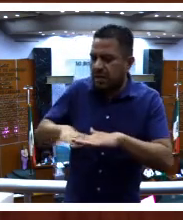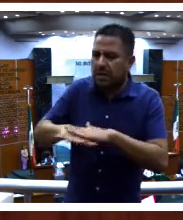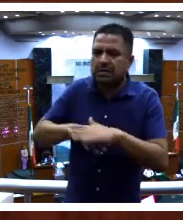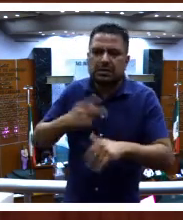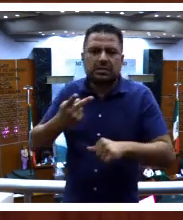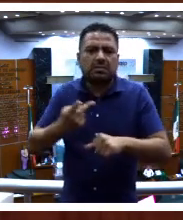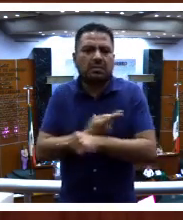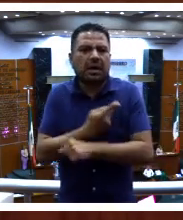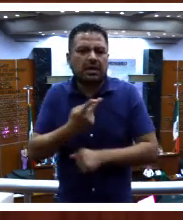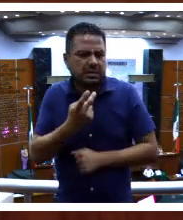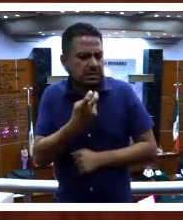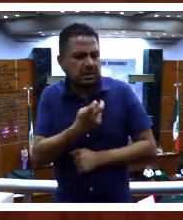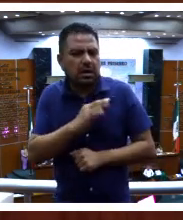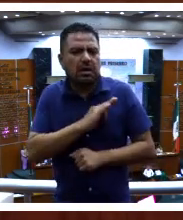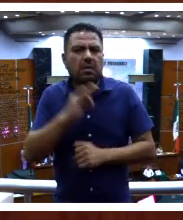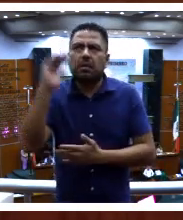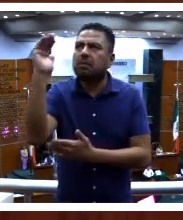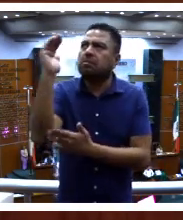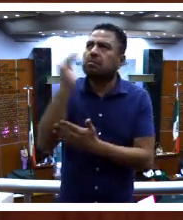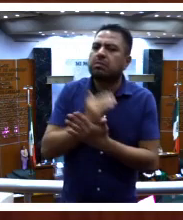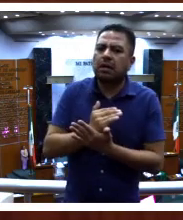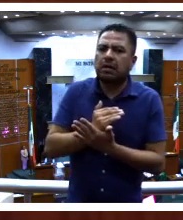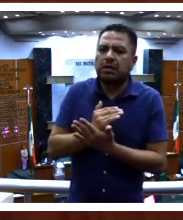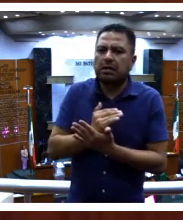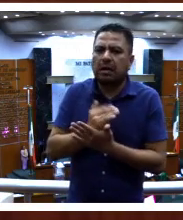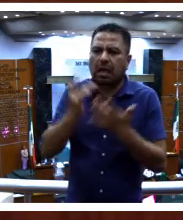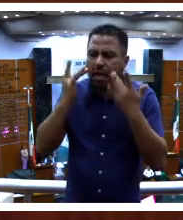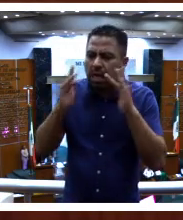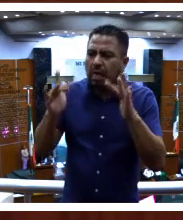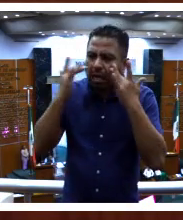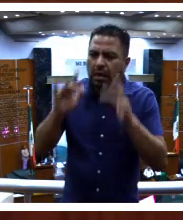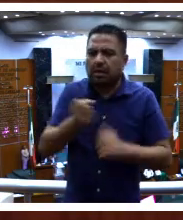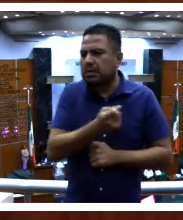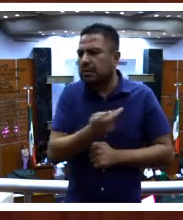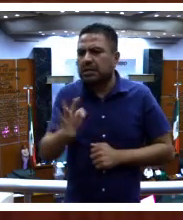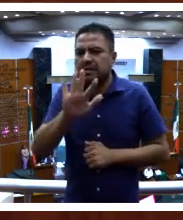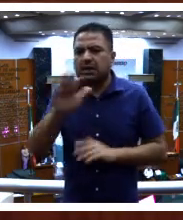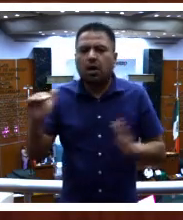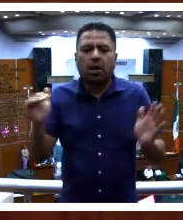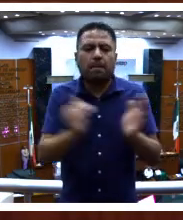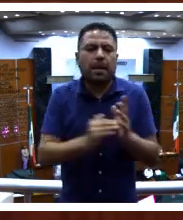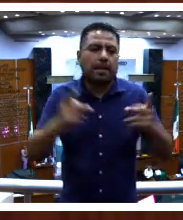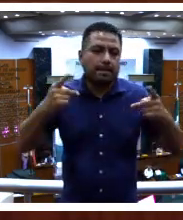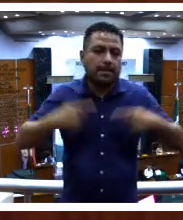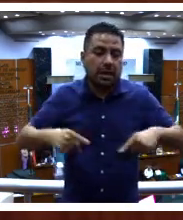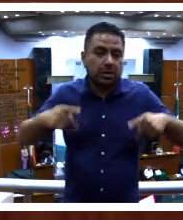está pasando aquí? ¿Por qué la reducción de 5,000 o por qué la deserción de 5,000 personas?